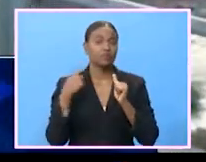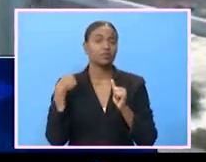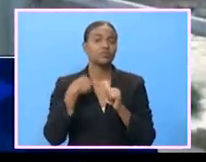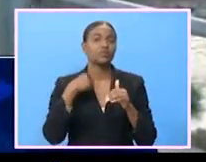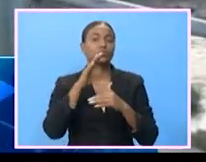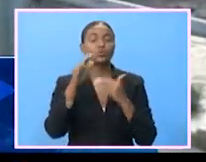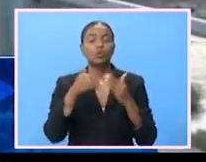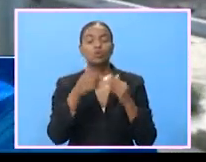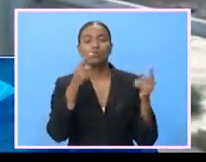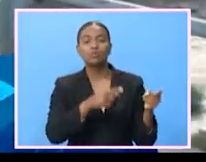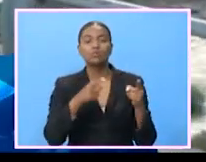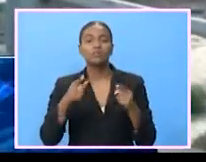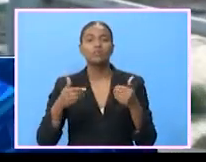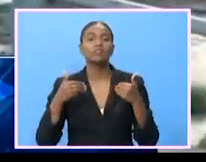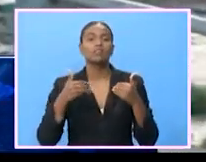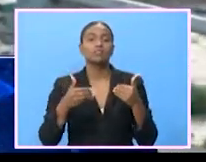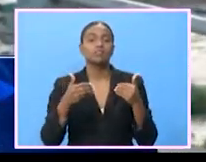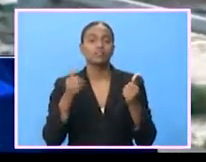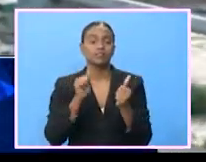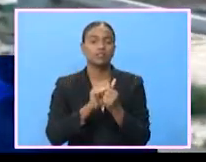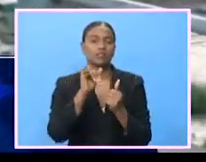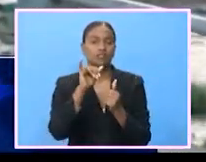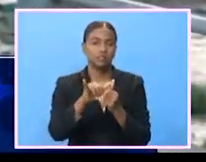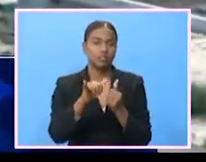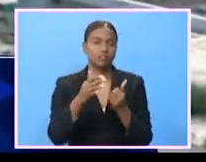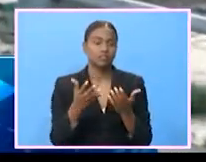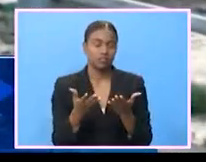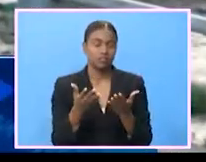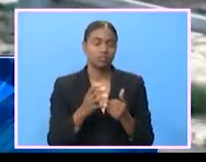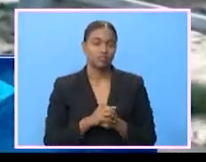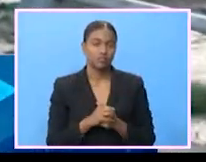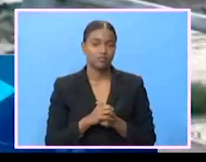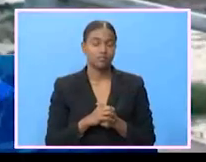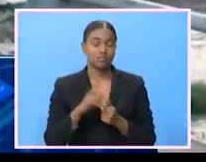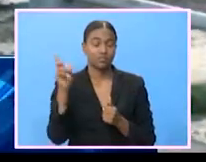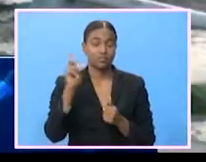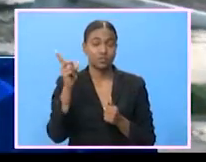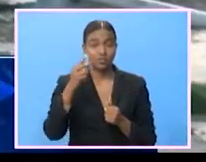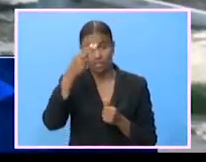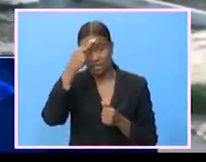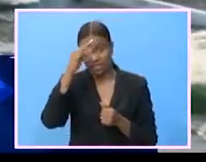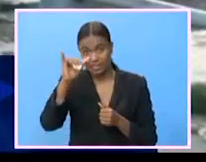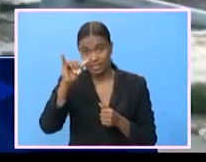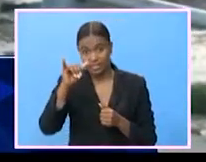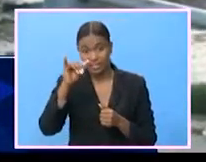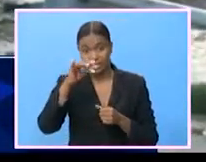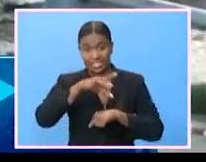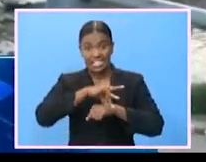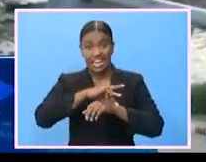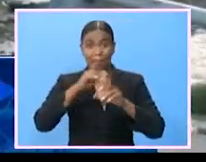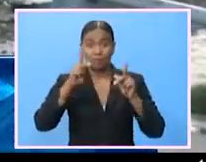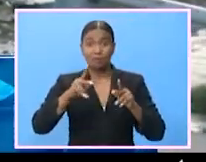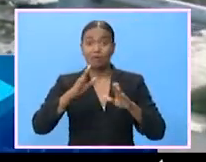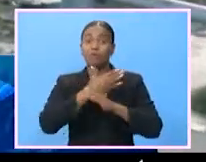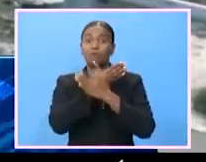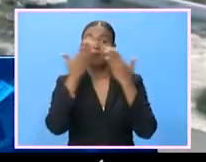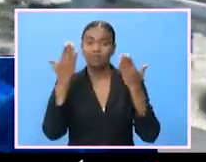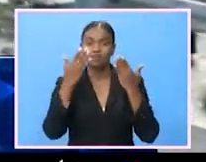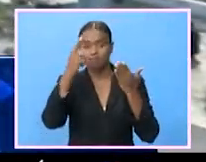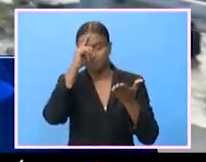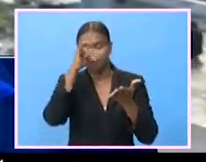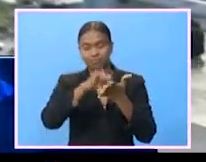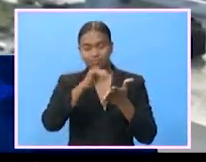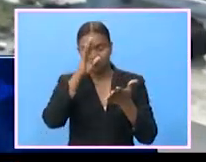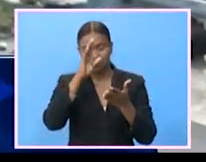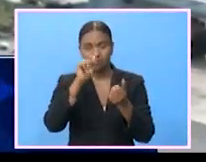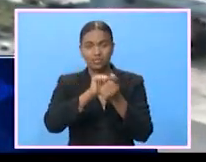todo lo que estaremos desarrollando a lo largo de esta cobertura especial, en donde Haití, tierra de nadie, seguirá siendo, por supuesto, pues ese